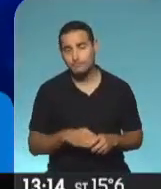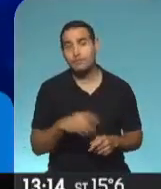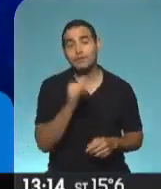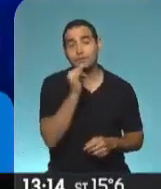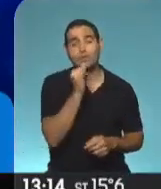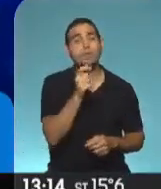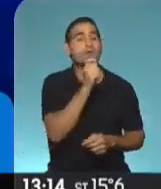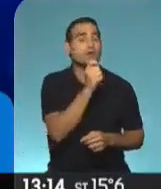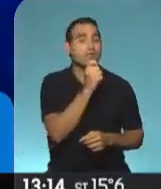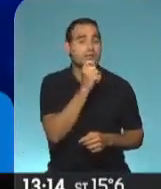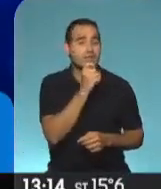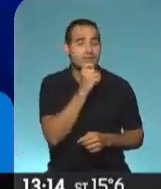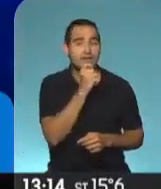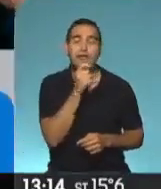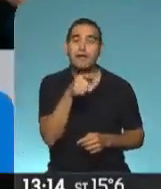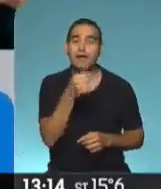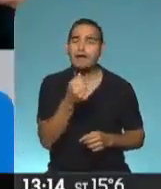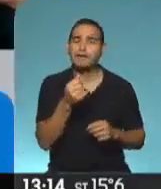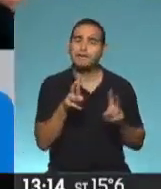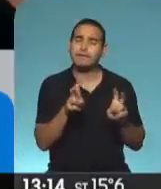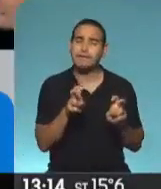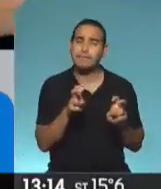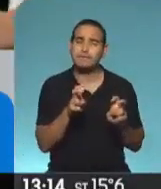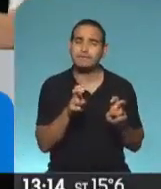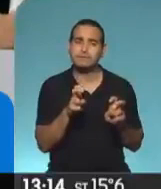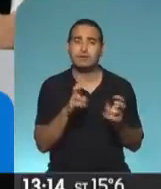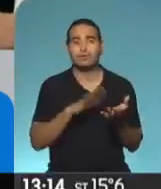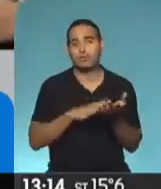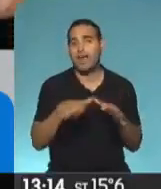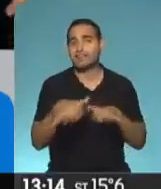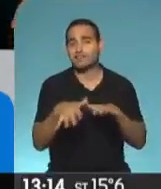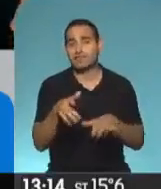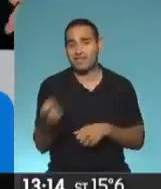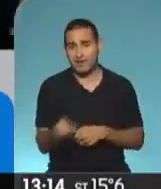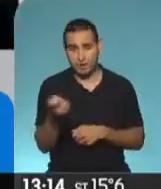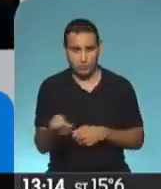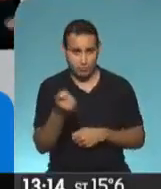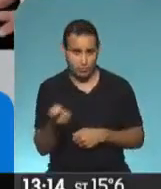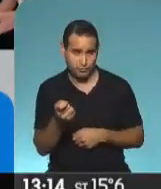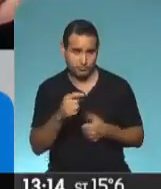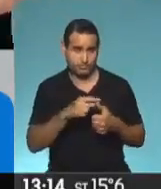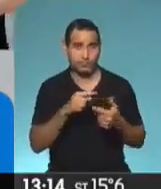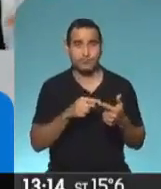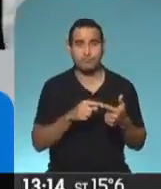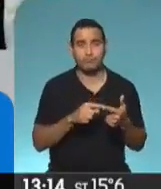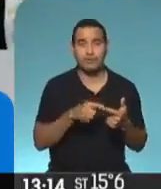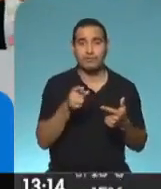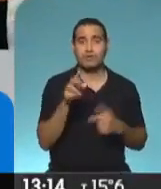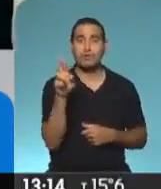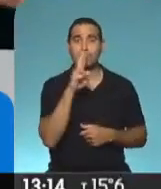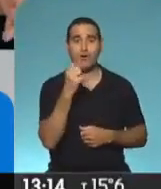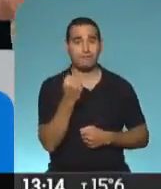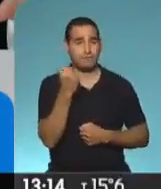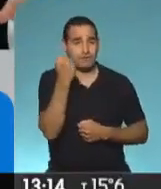de periodistas, se repiten sobre todo cuestiones que tienen que ver con la actividad gremial, con posiciones feministas